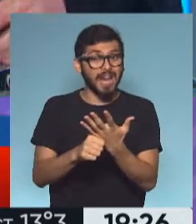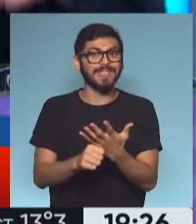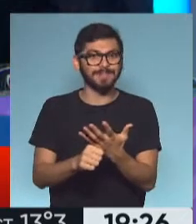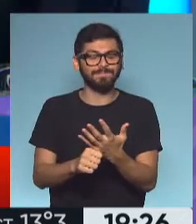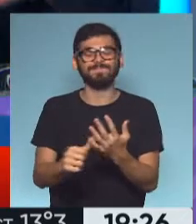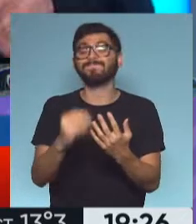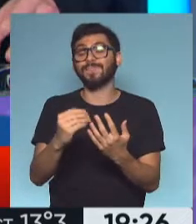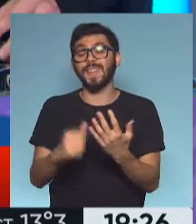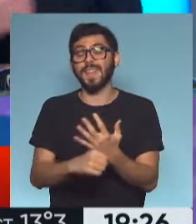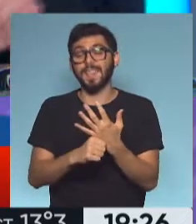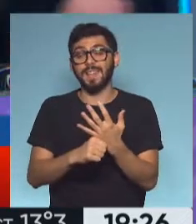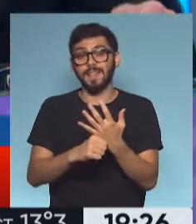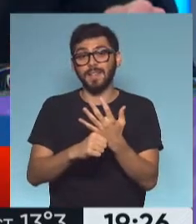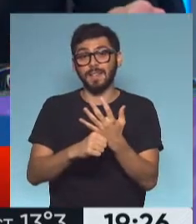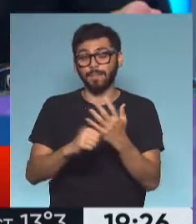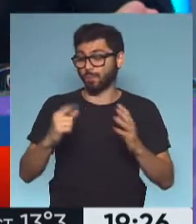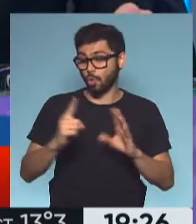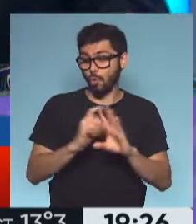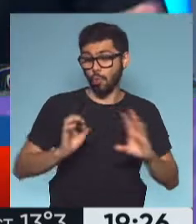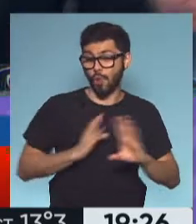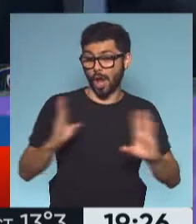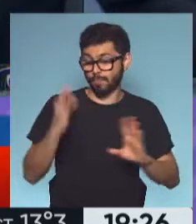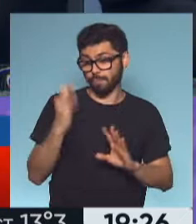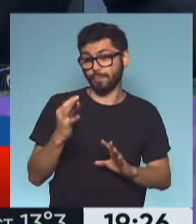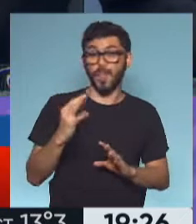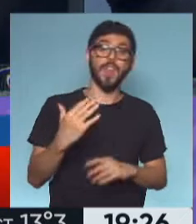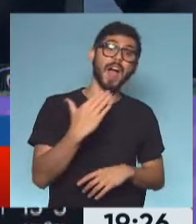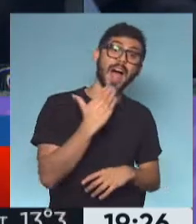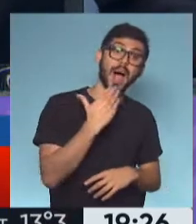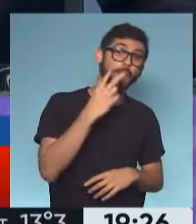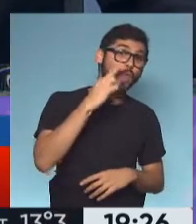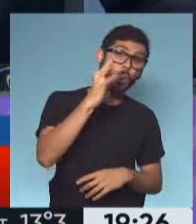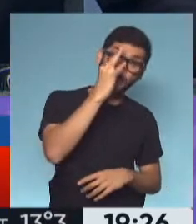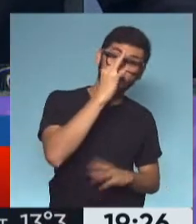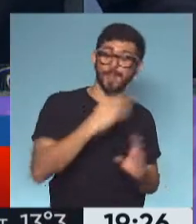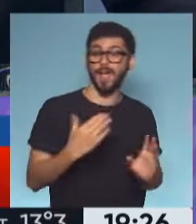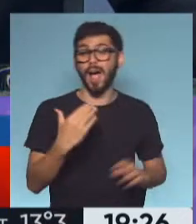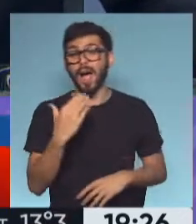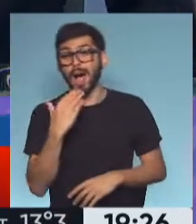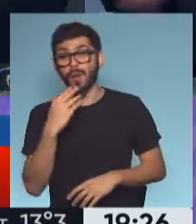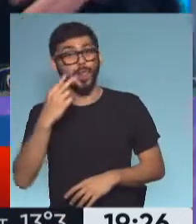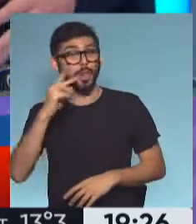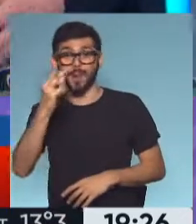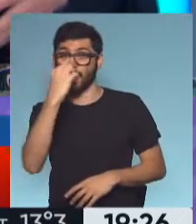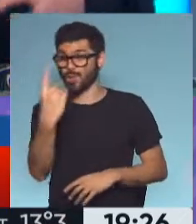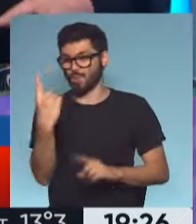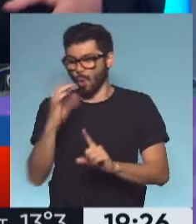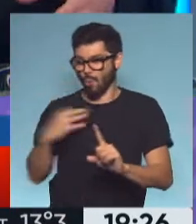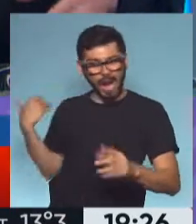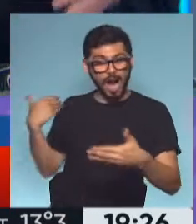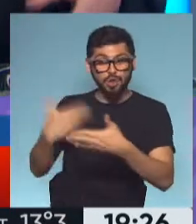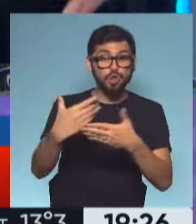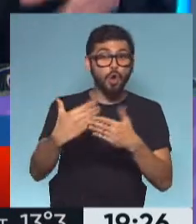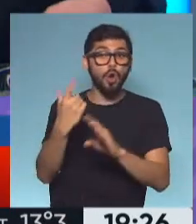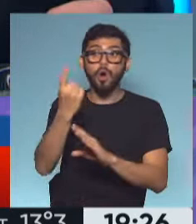carne, durante un año, durante los últimos 12 meses, entre abril 2020 y 2021, aumentó prácticamente